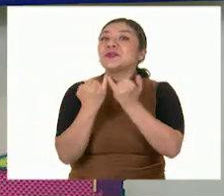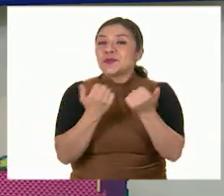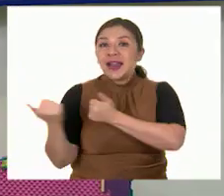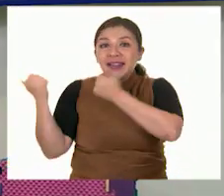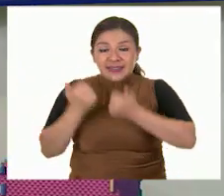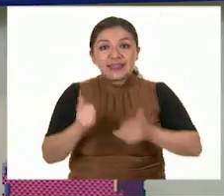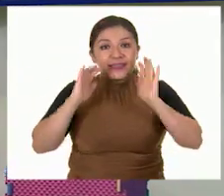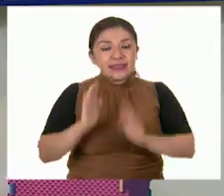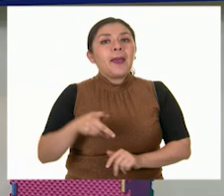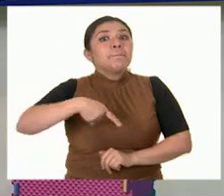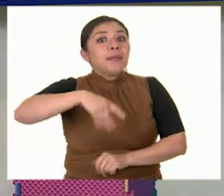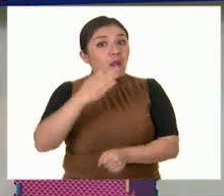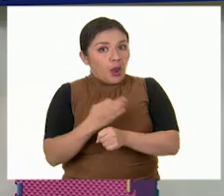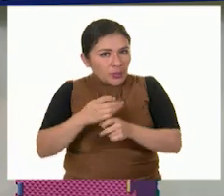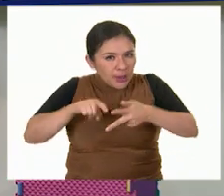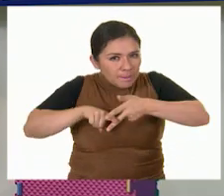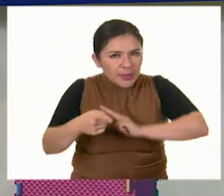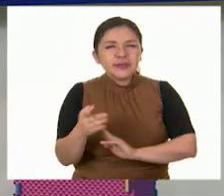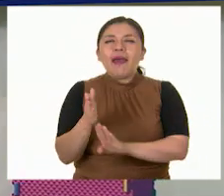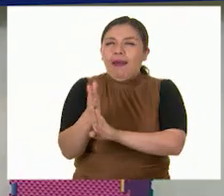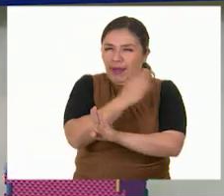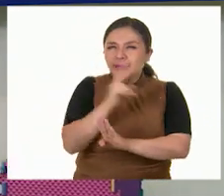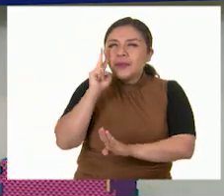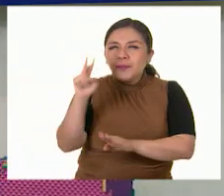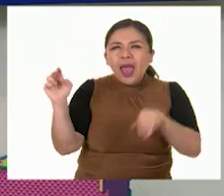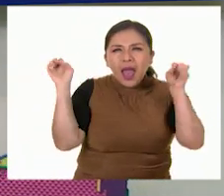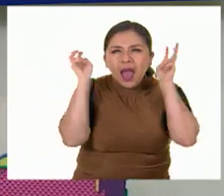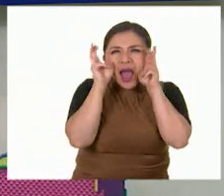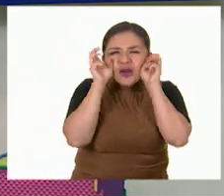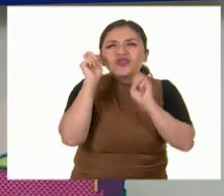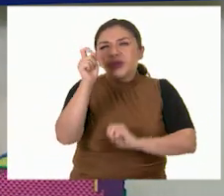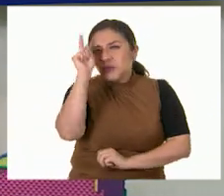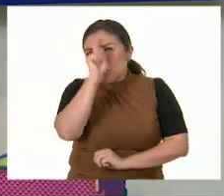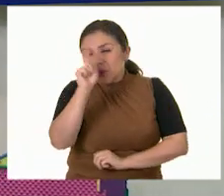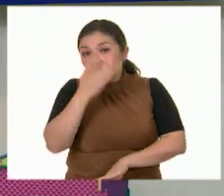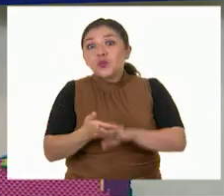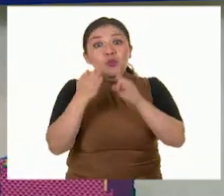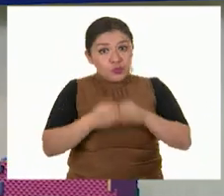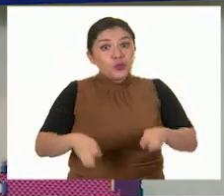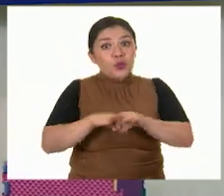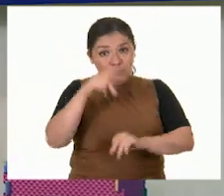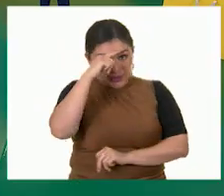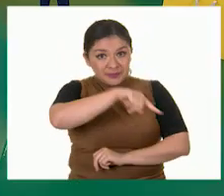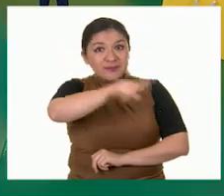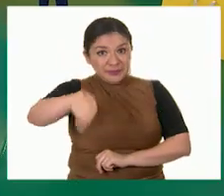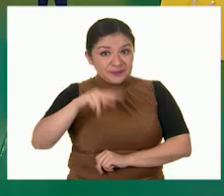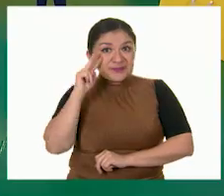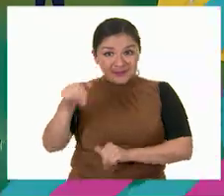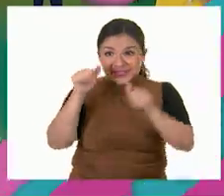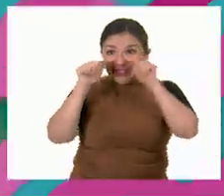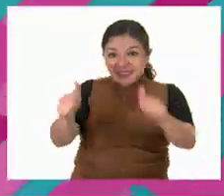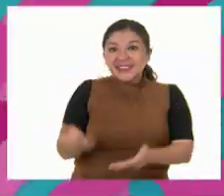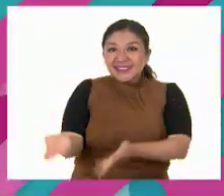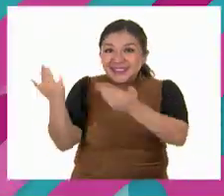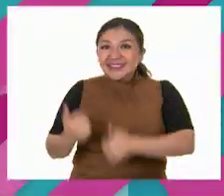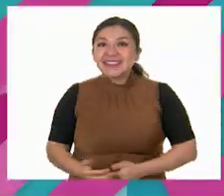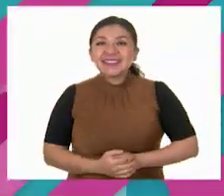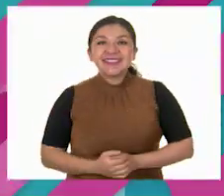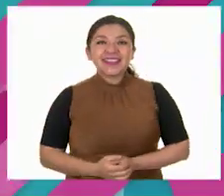listo, pero antes de comenzar vamos a ver a Ajo Listo, que tiene recomendaciones muy importantes para nosotros. Así que vamos contigo, Ajo Listo.